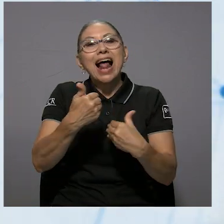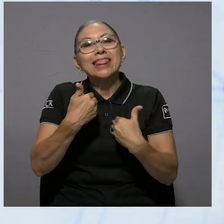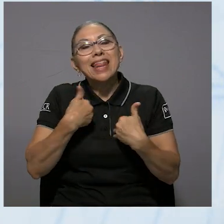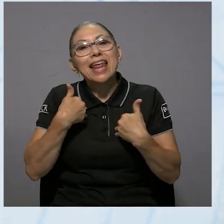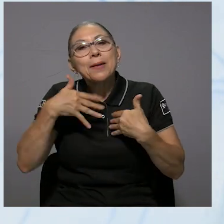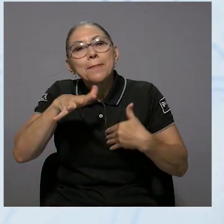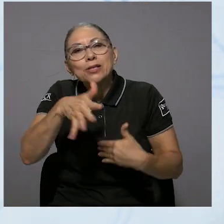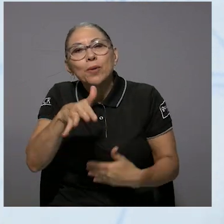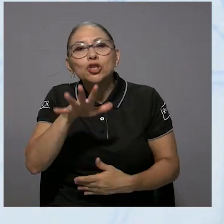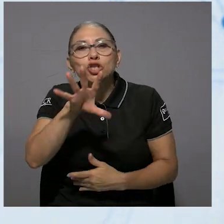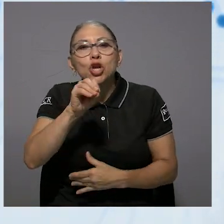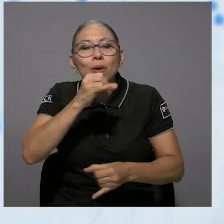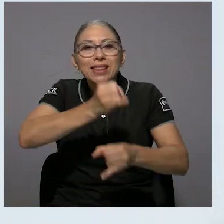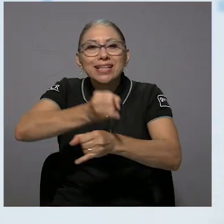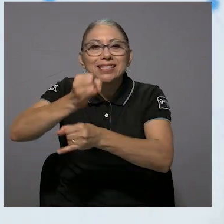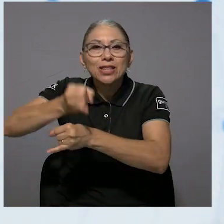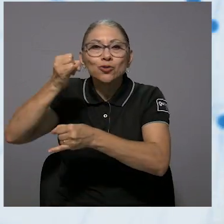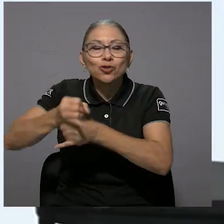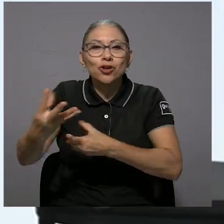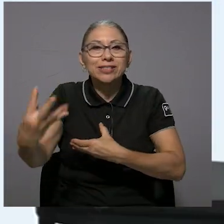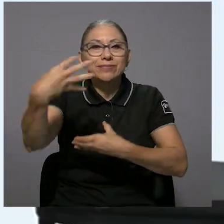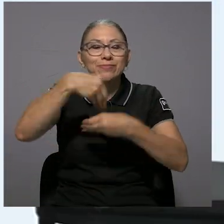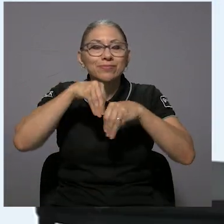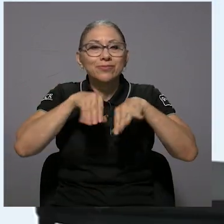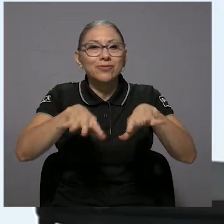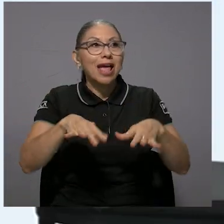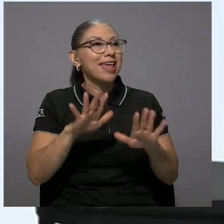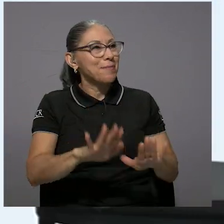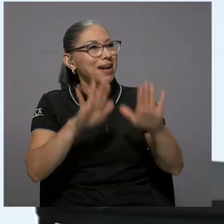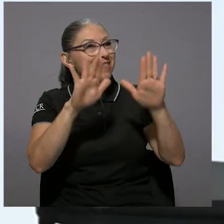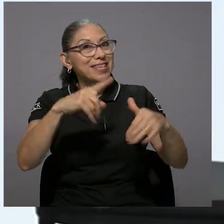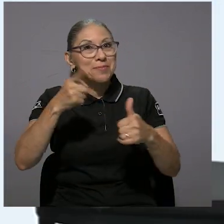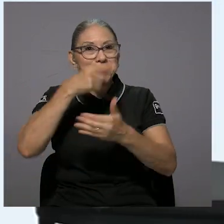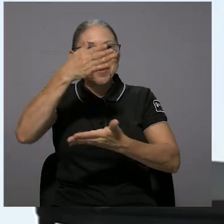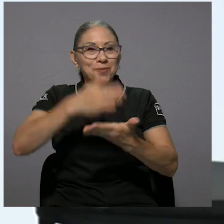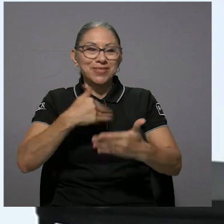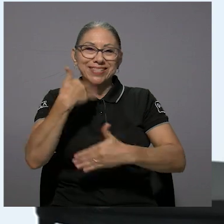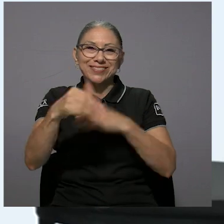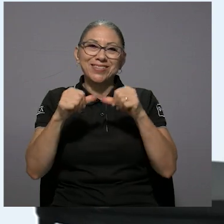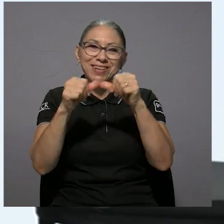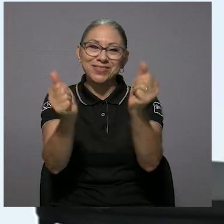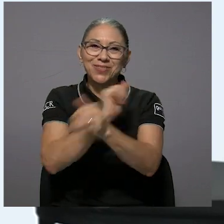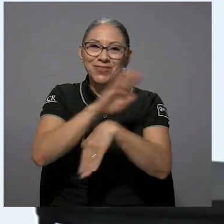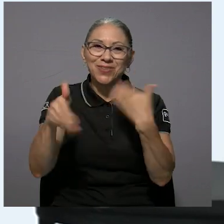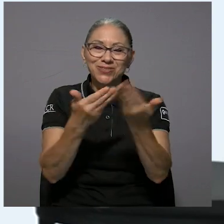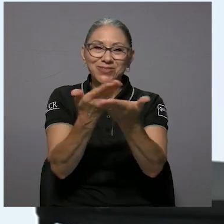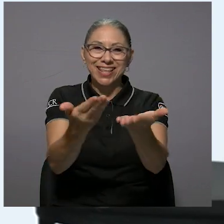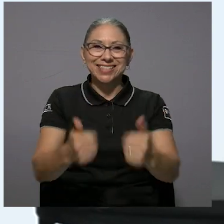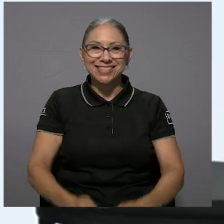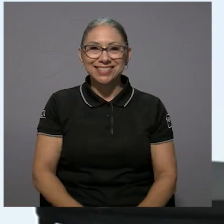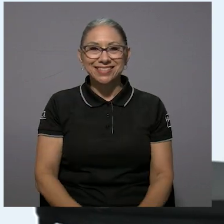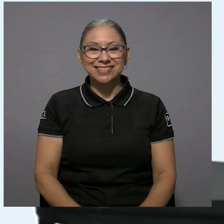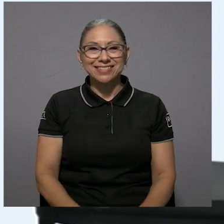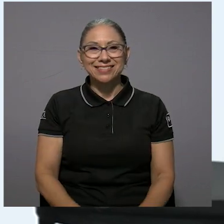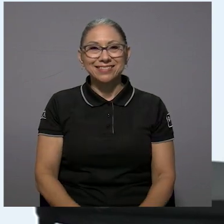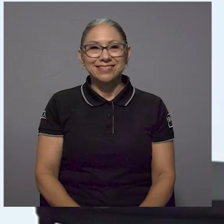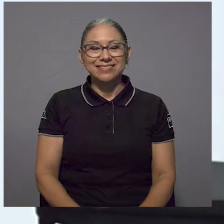50 instituciones integradas en la red. Qué maravilla. Vamos a hacer una primera pausa, ya continuamos con todas y todos ustedes.